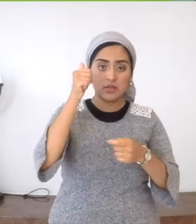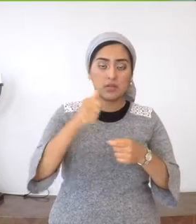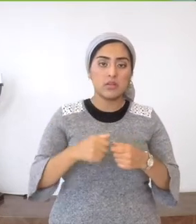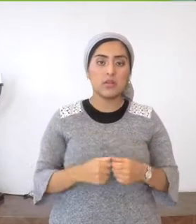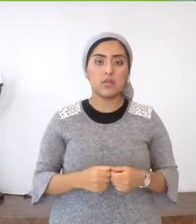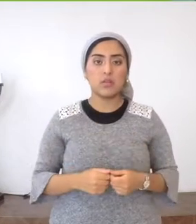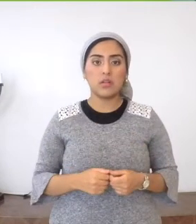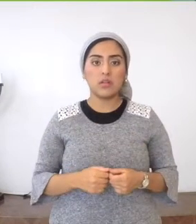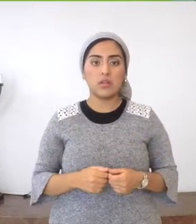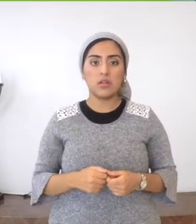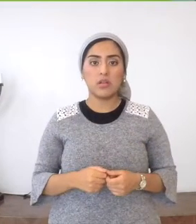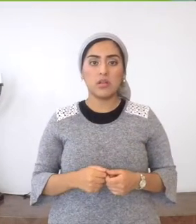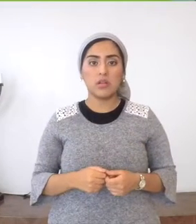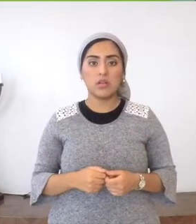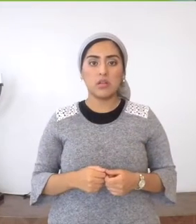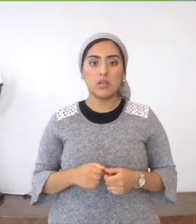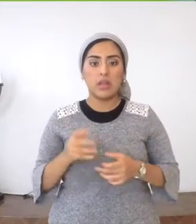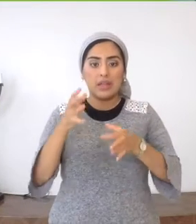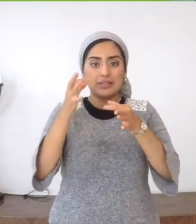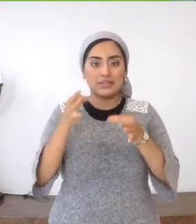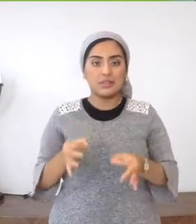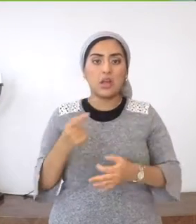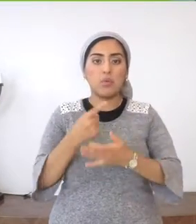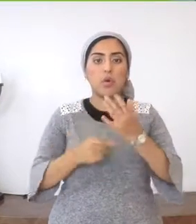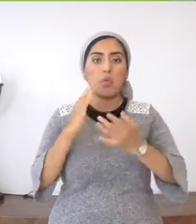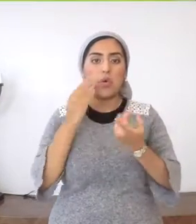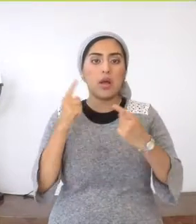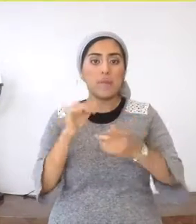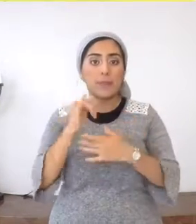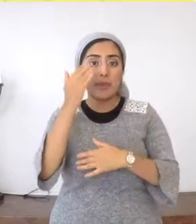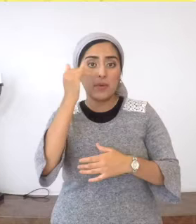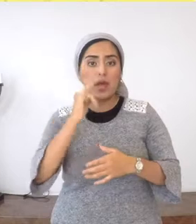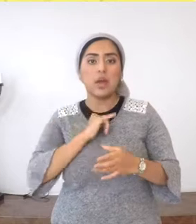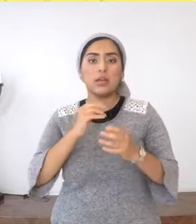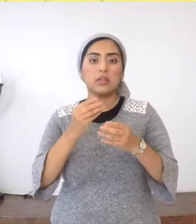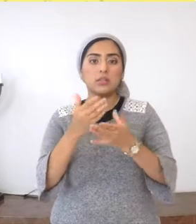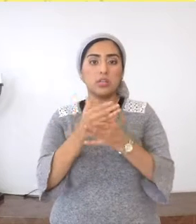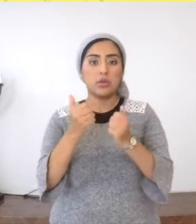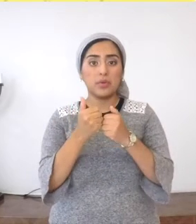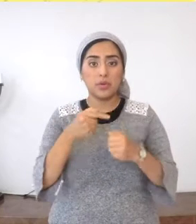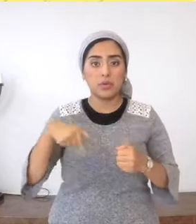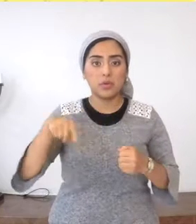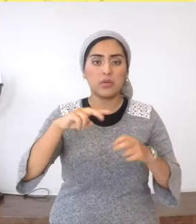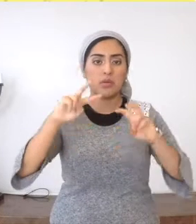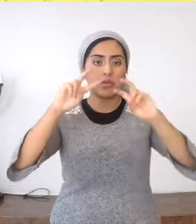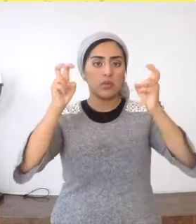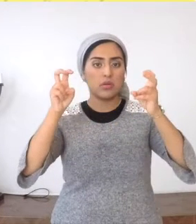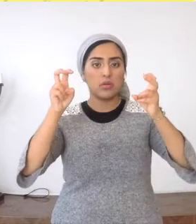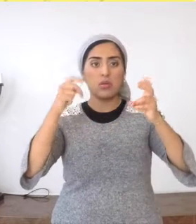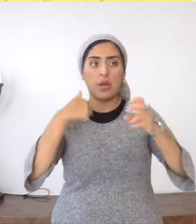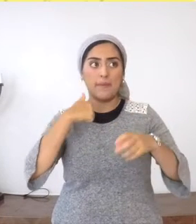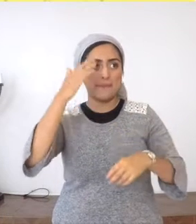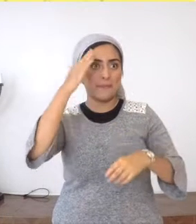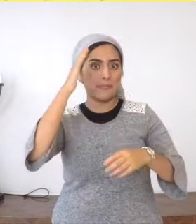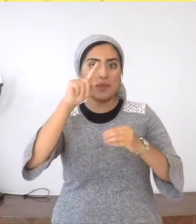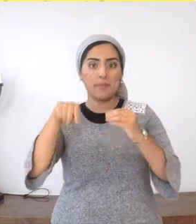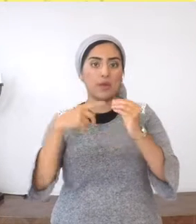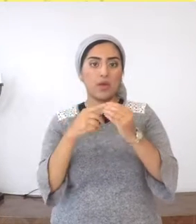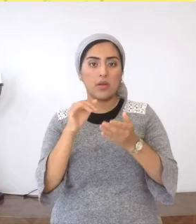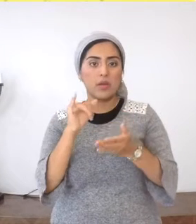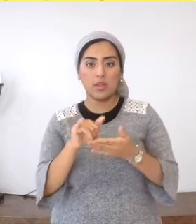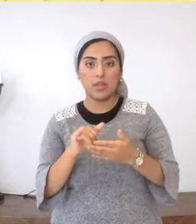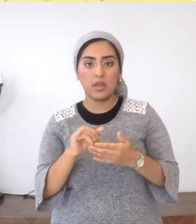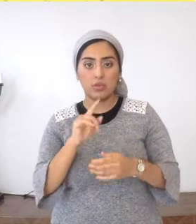Hasta que El ojín mismo Y sus anfitriones Decidan el asunto Por eso Yo compartí